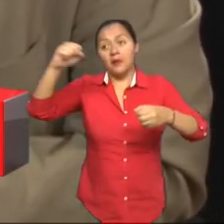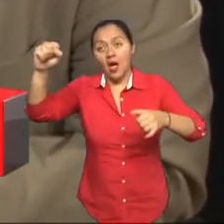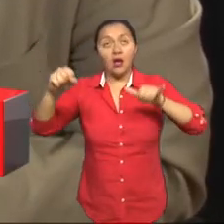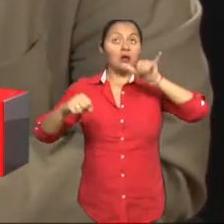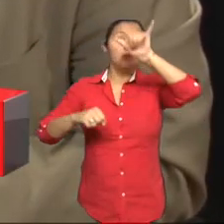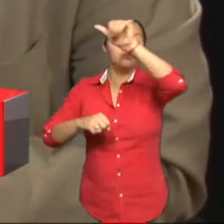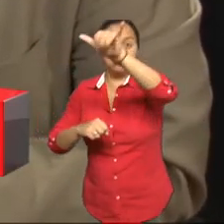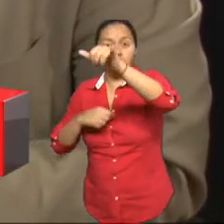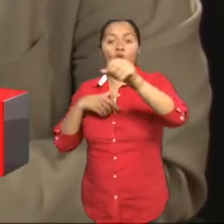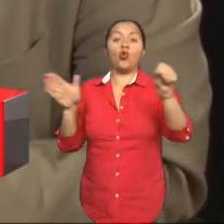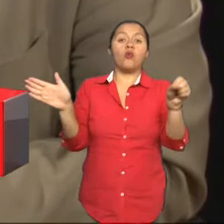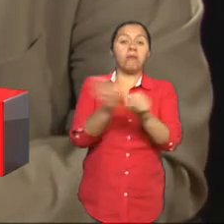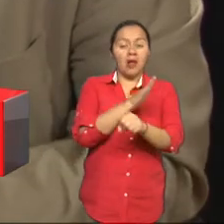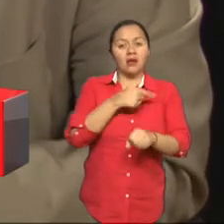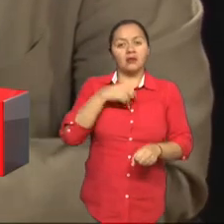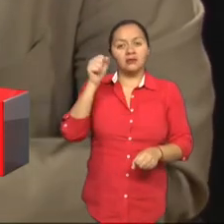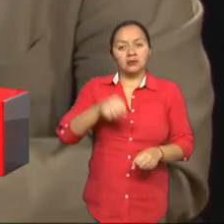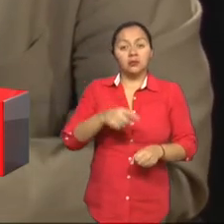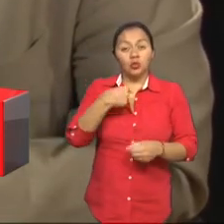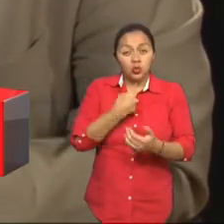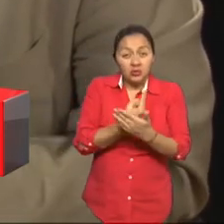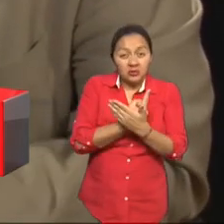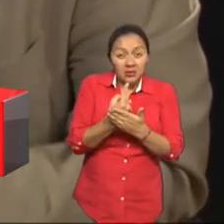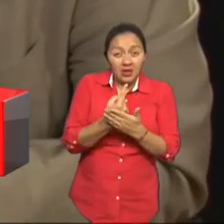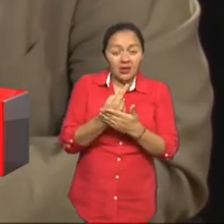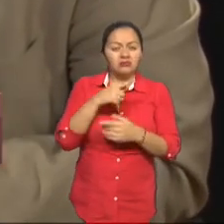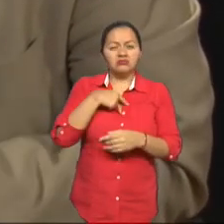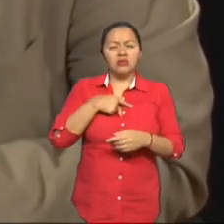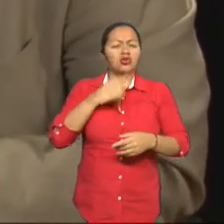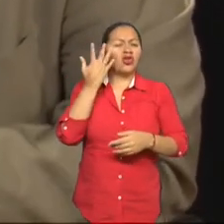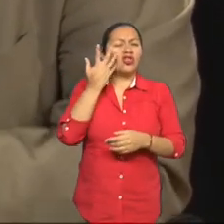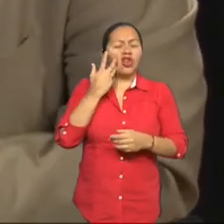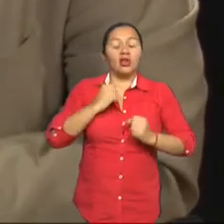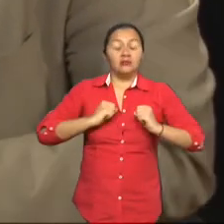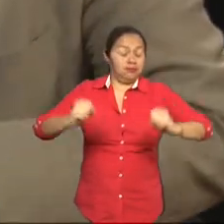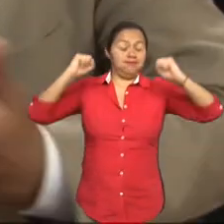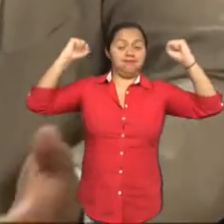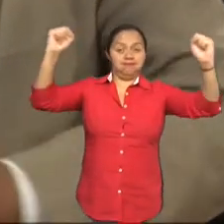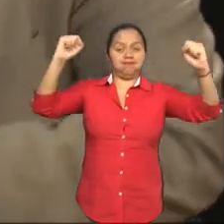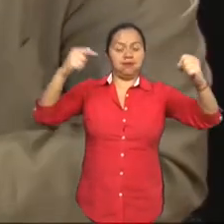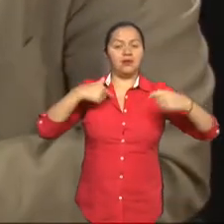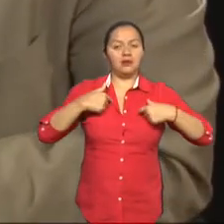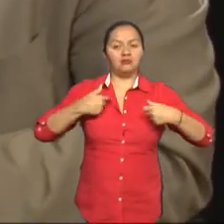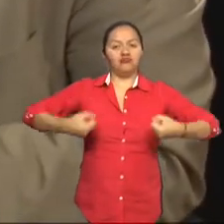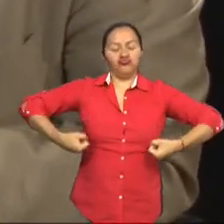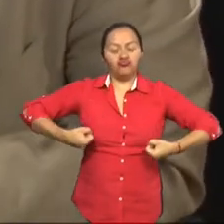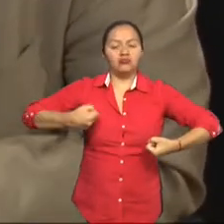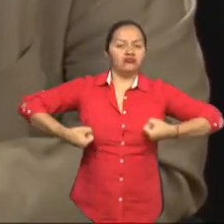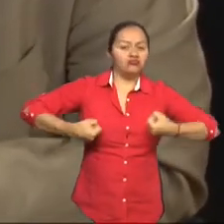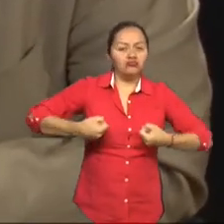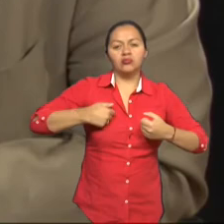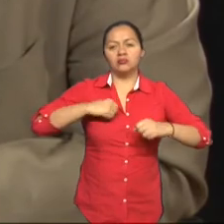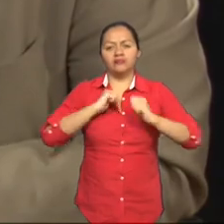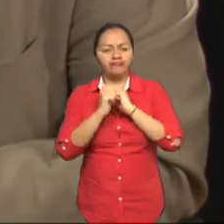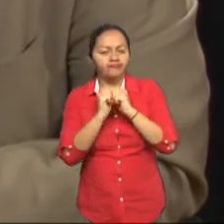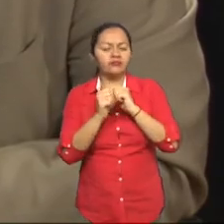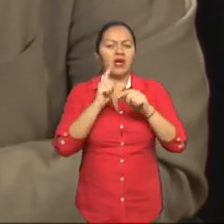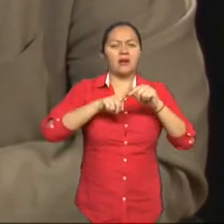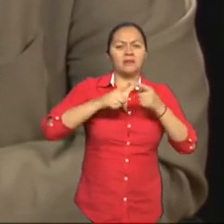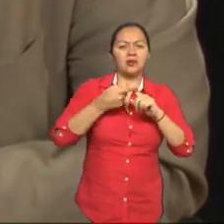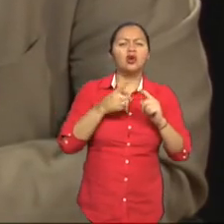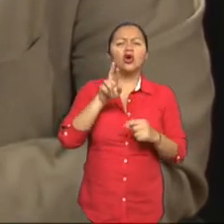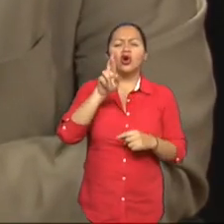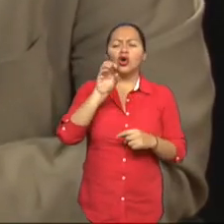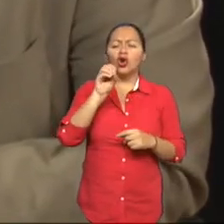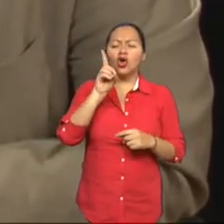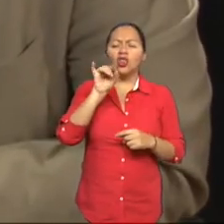dirigentes en todo el país, una semana entreno bien. Todos los días me despierto, agarro mi rodillo y si no me voy a un lugar con mis amigos. ¿Y qué es un